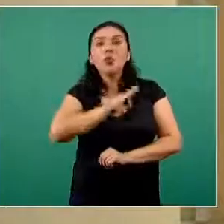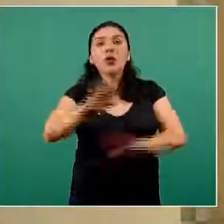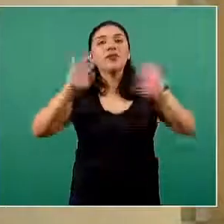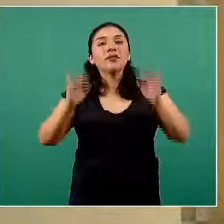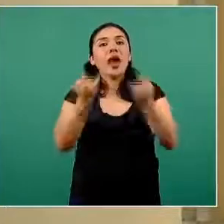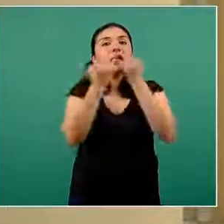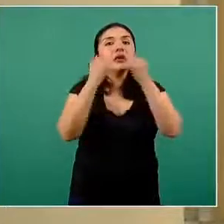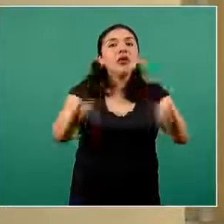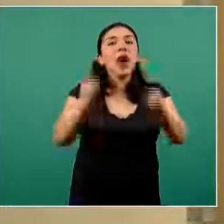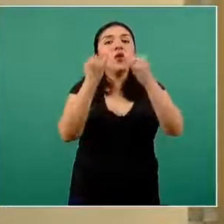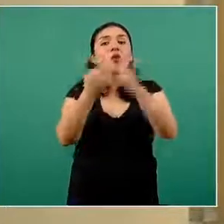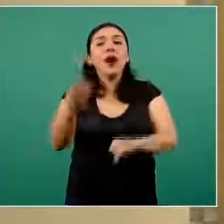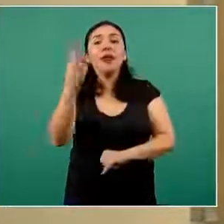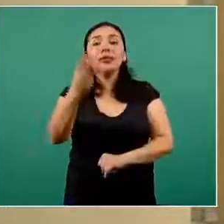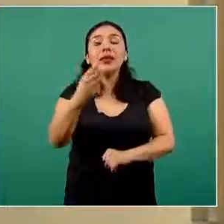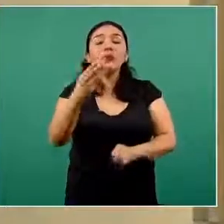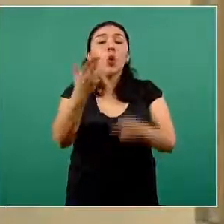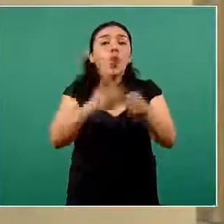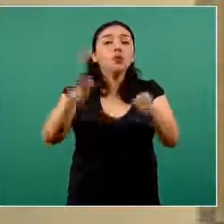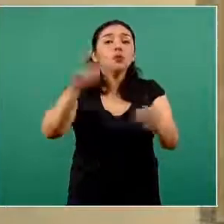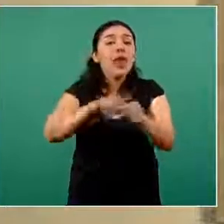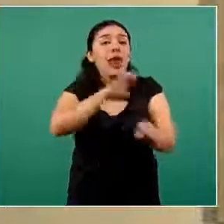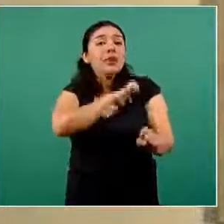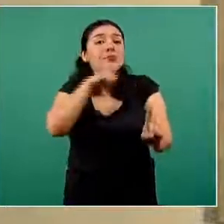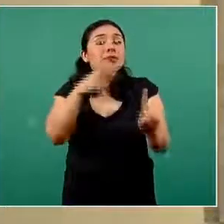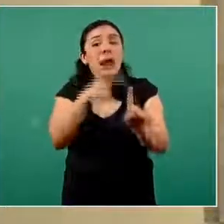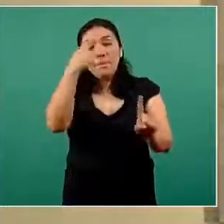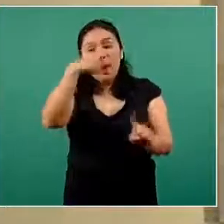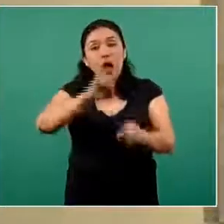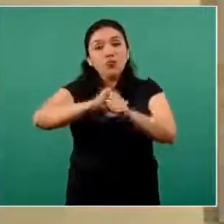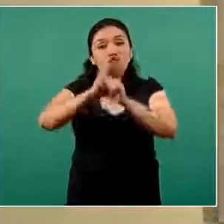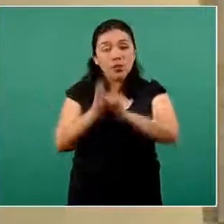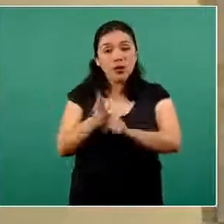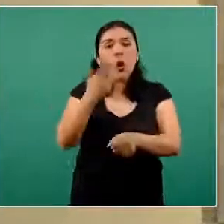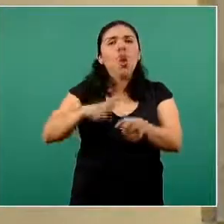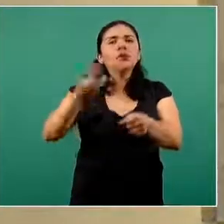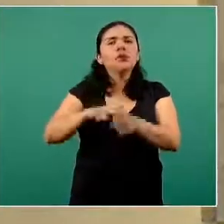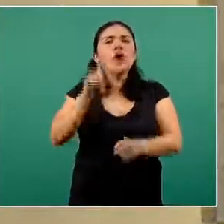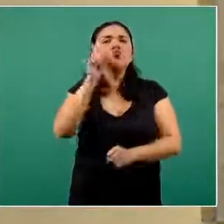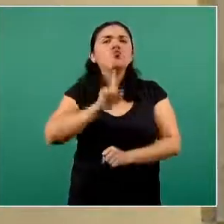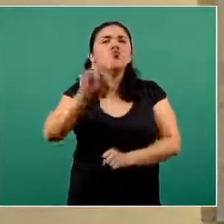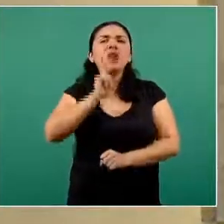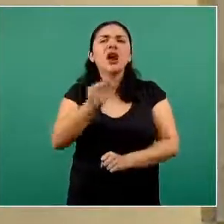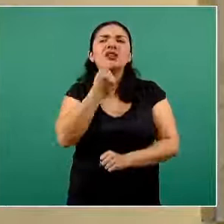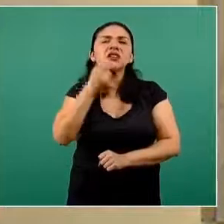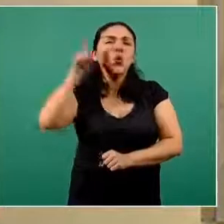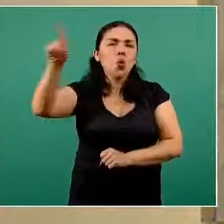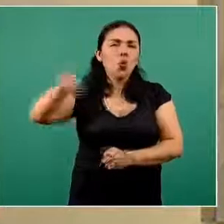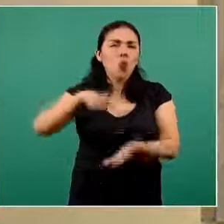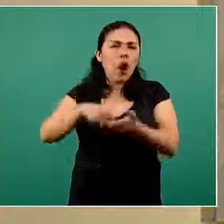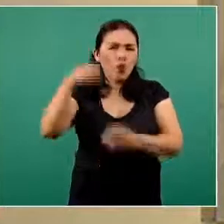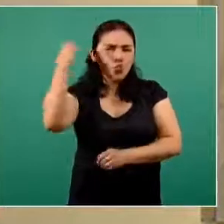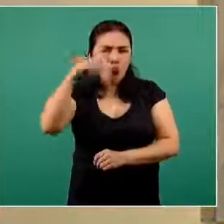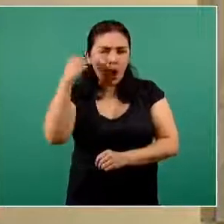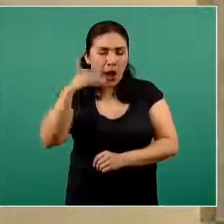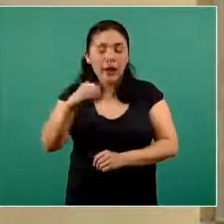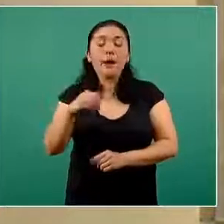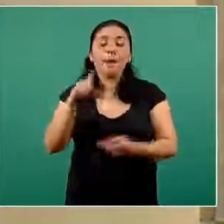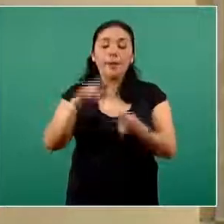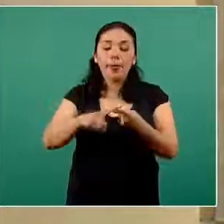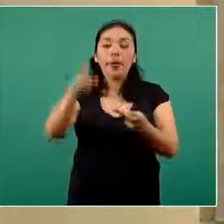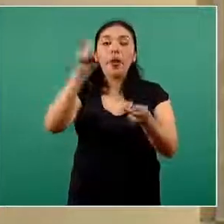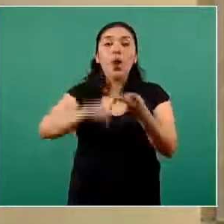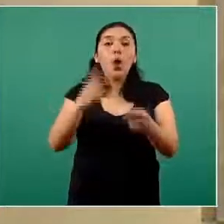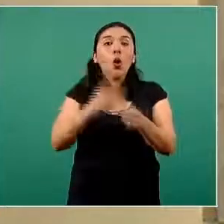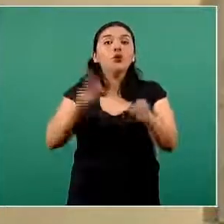inaugurar 3 hospitales específicamente COVID. El Hospital de la Mujer y el Niño Oaxaqueño, destinado para atender pacientes COVID.